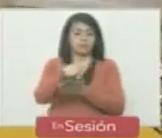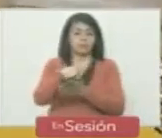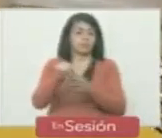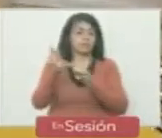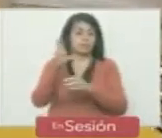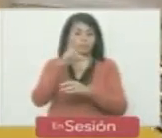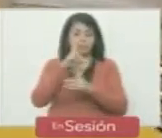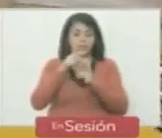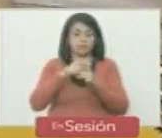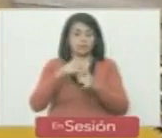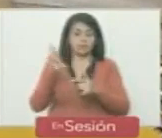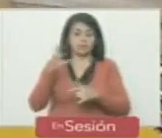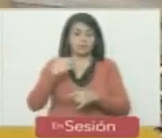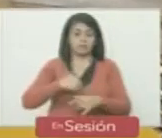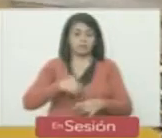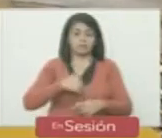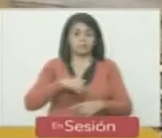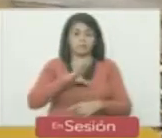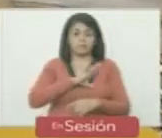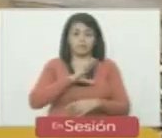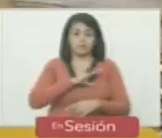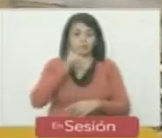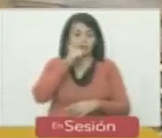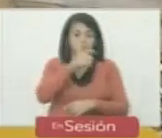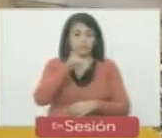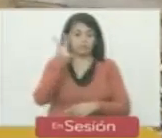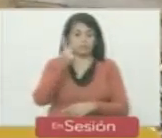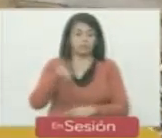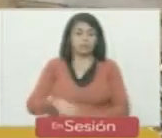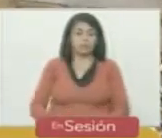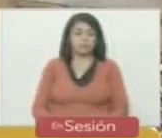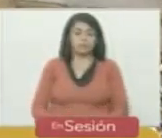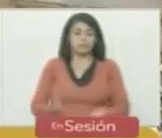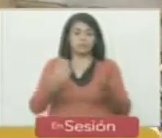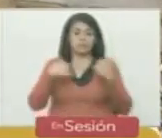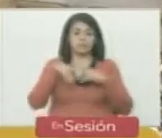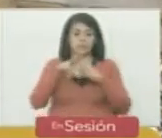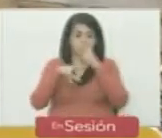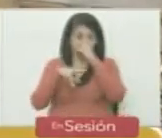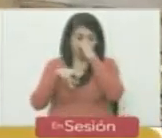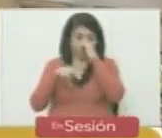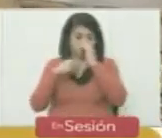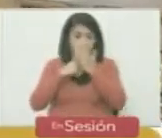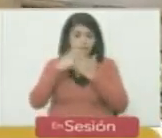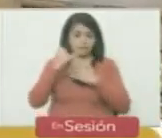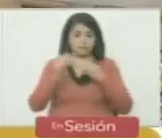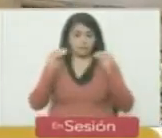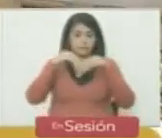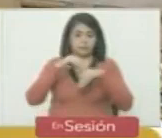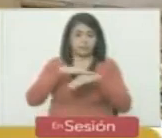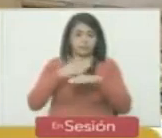República Argentina que pertenece al pueblo venezolano. Punto número dos, proyecto de acuerdo en conmemoración